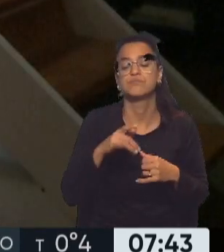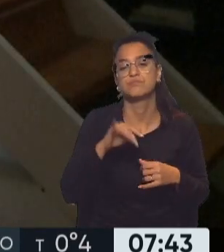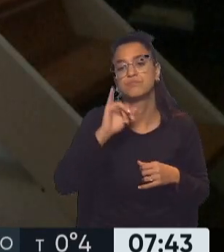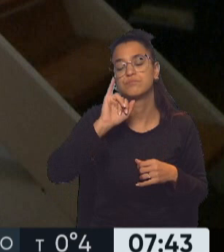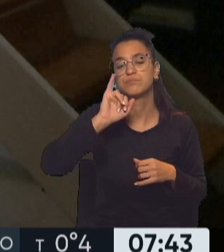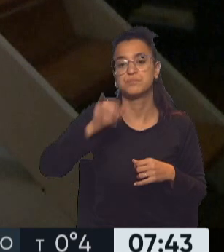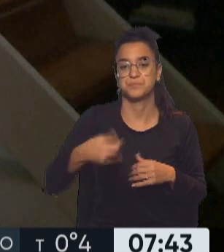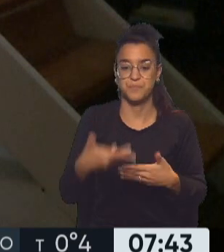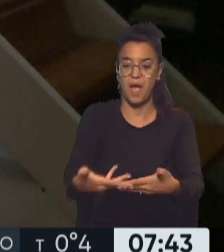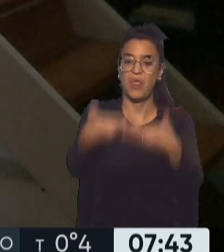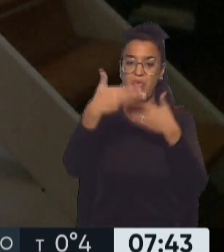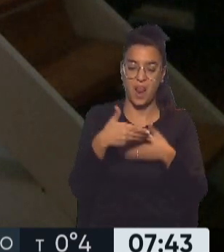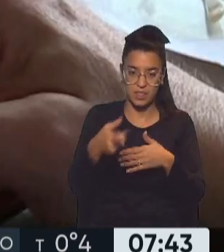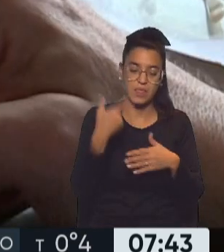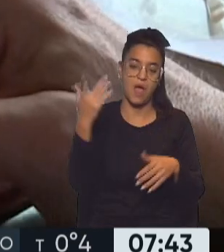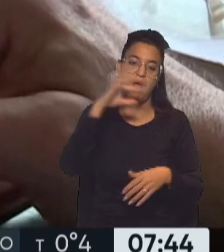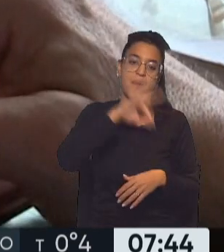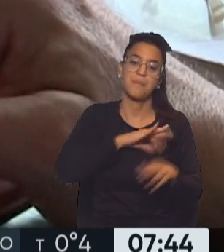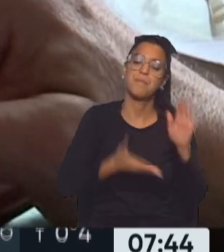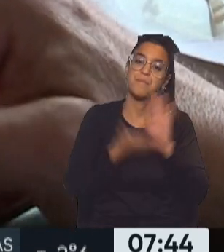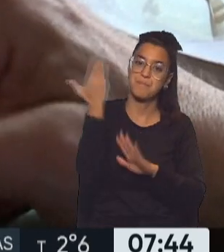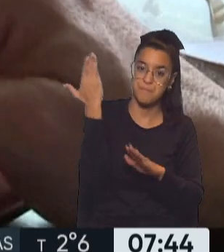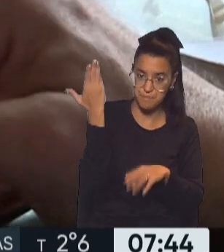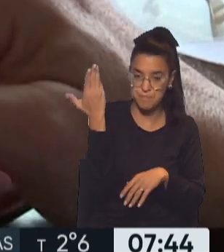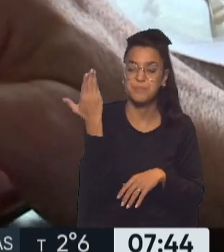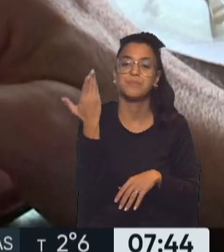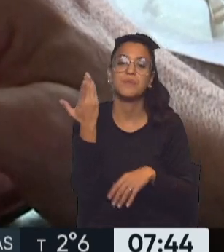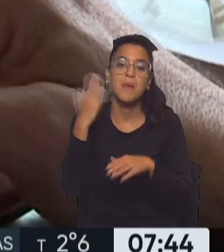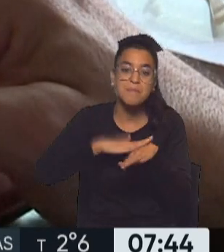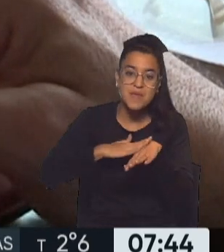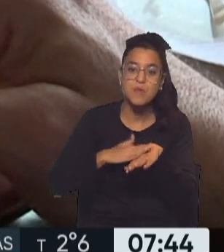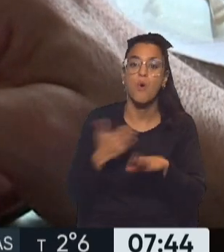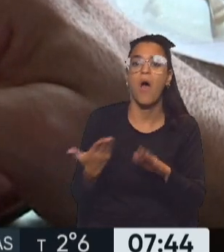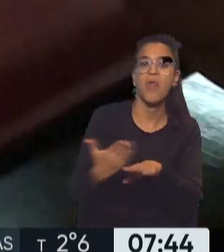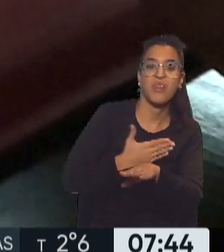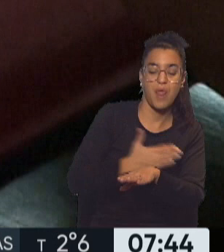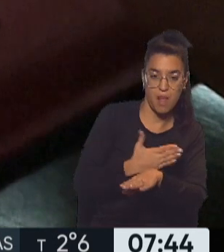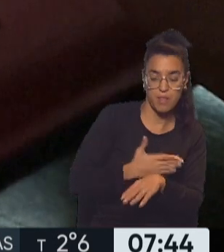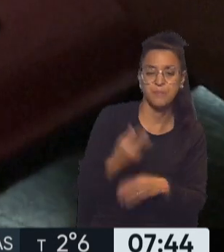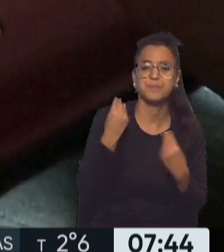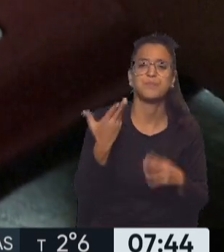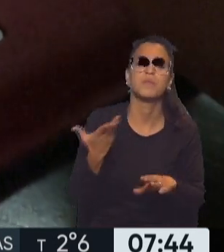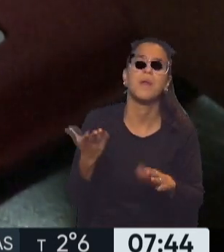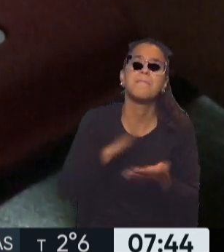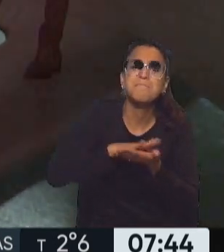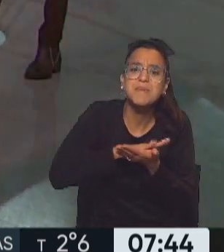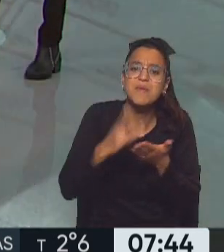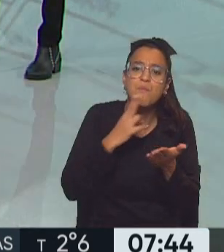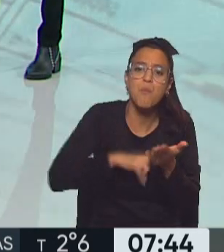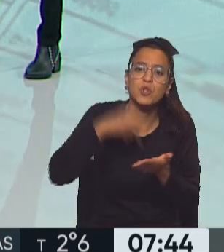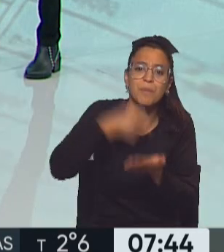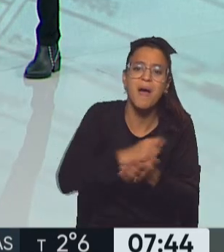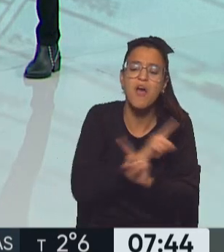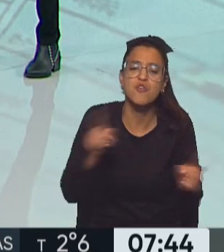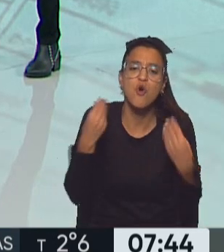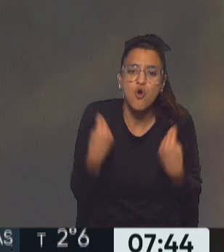a estar adelantando el aumento del mínimo no imponible para que no ocurra esto. A ver, Flor, este aumento del mínimo no imponible que se va a